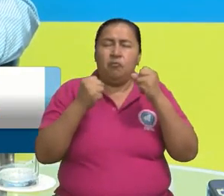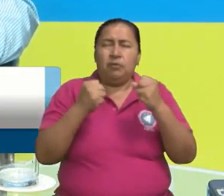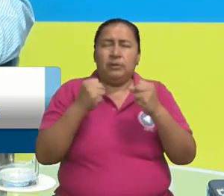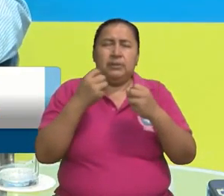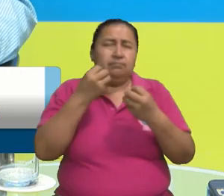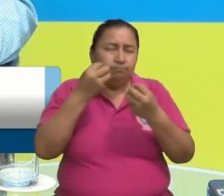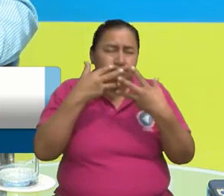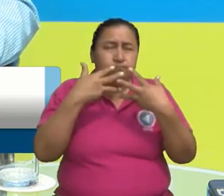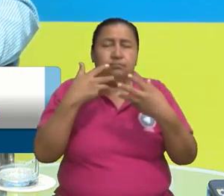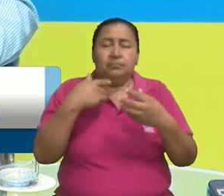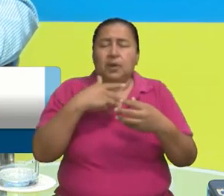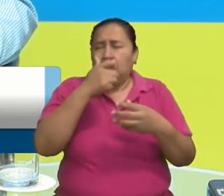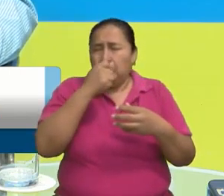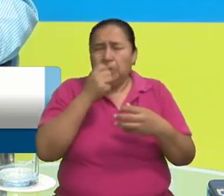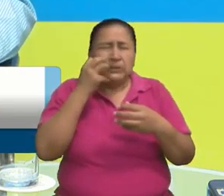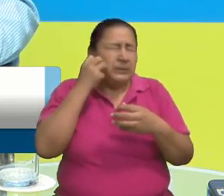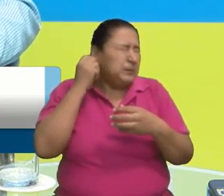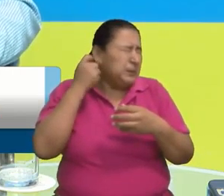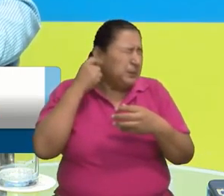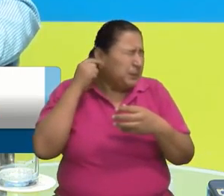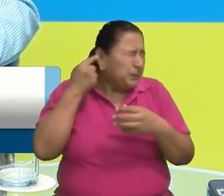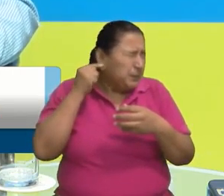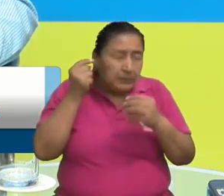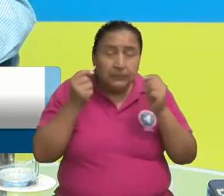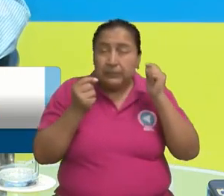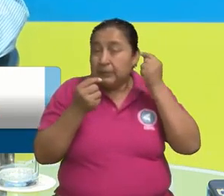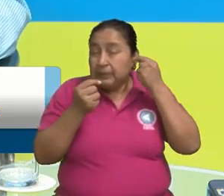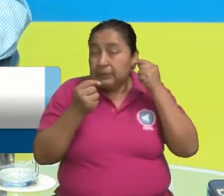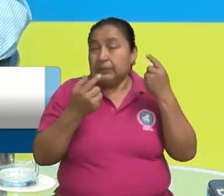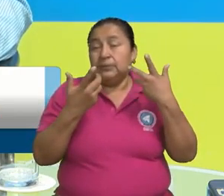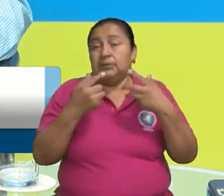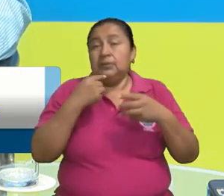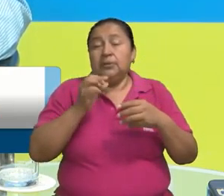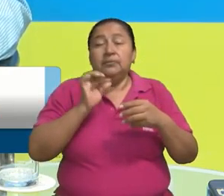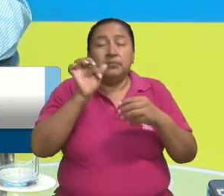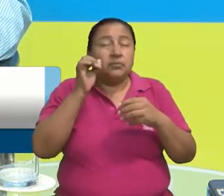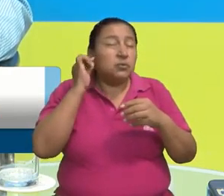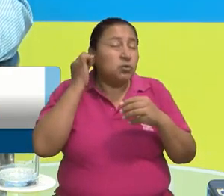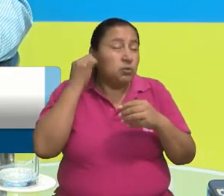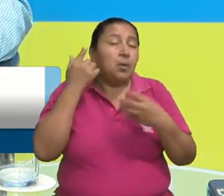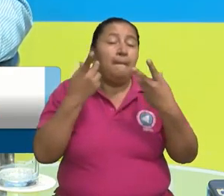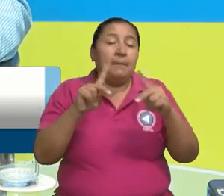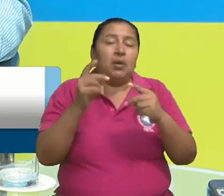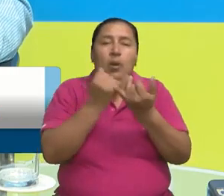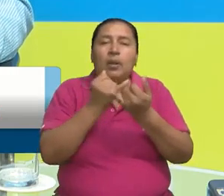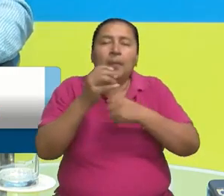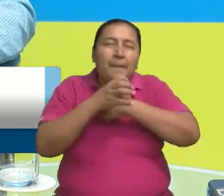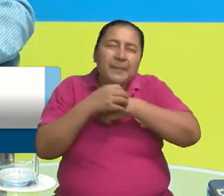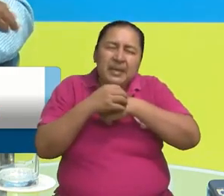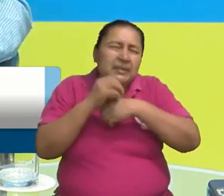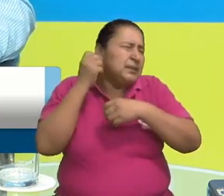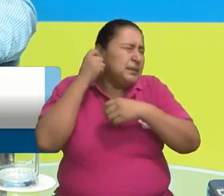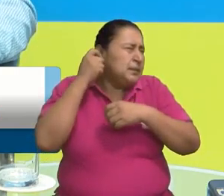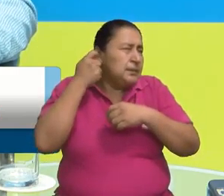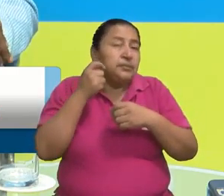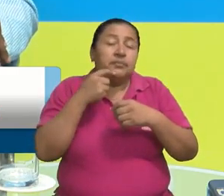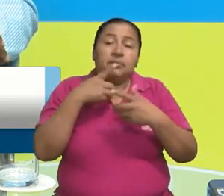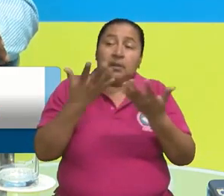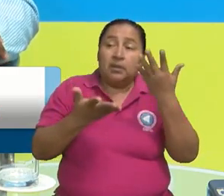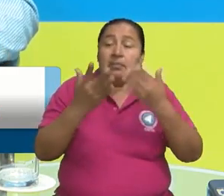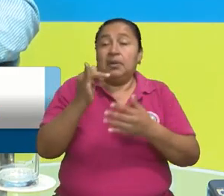aún no hasta le pica en los oídos le duele como un pequeño ardor ya la vez como picazón el producto de una infección